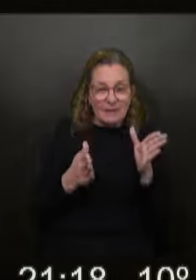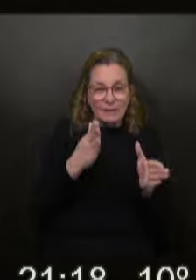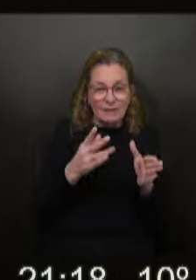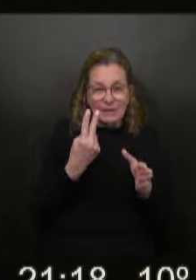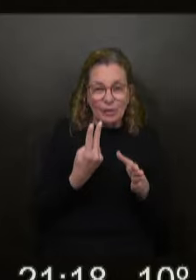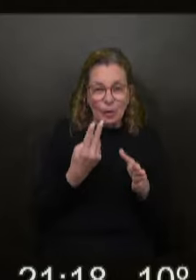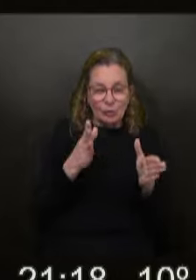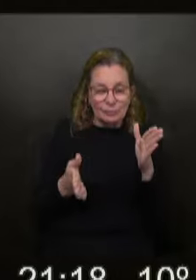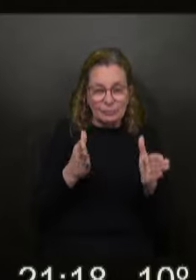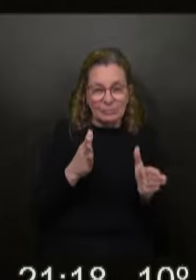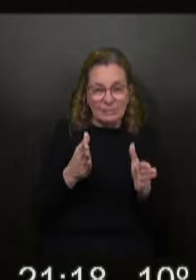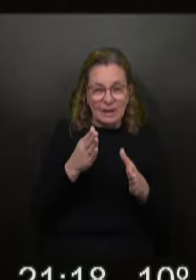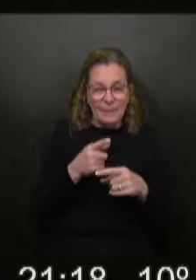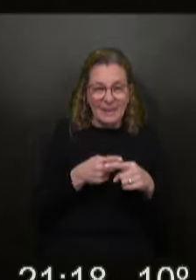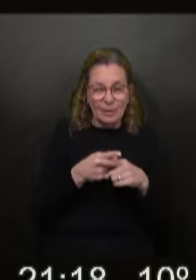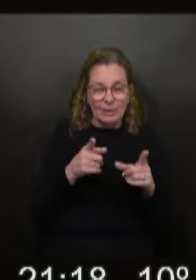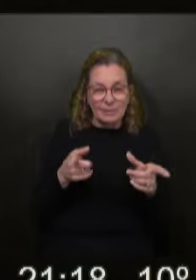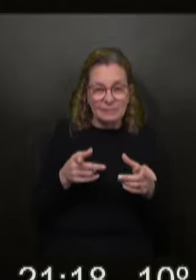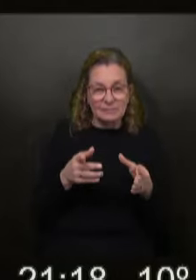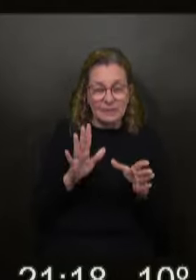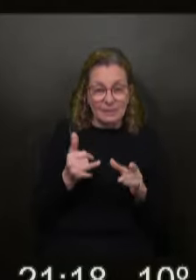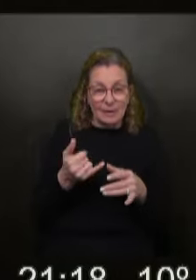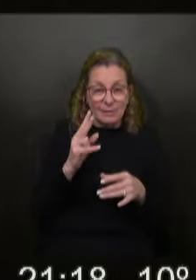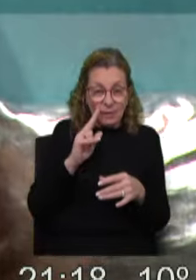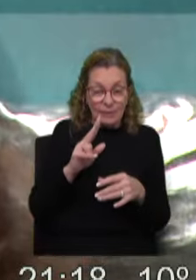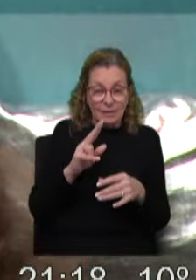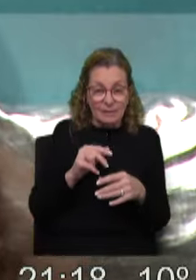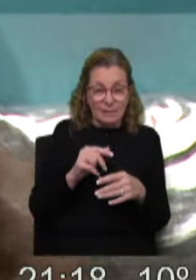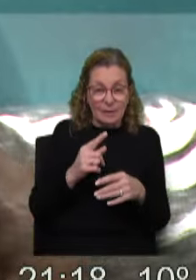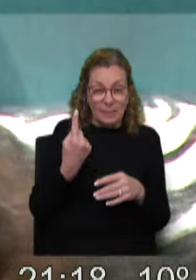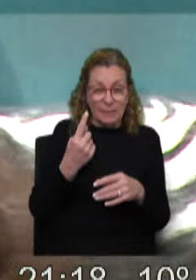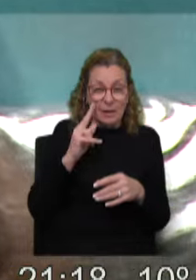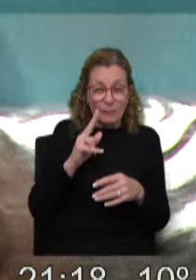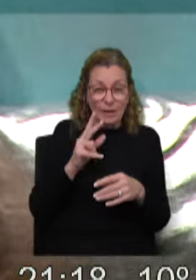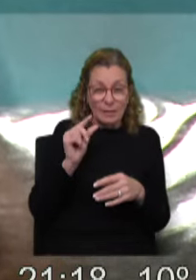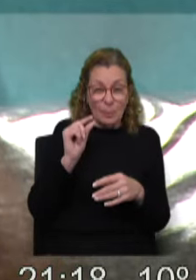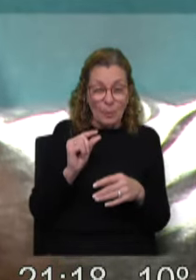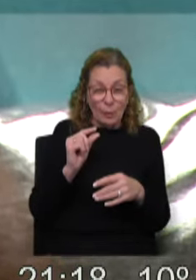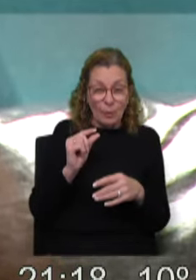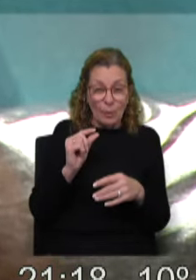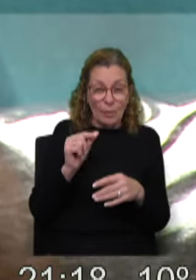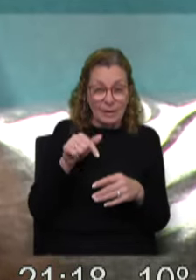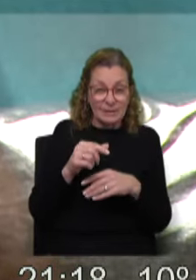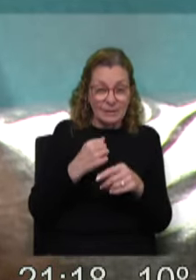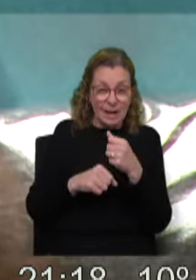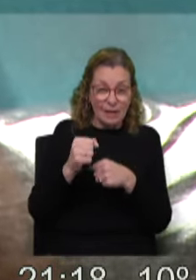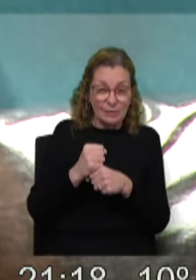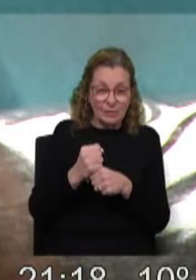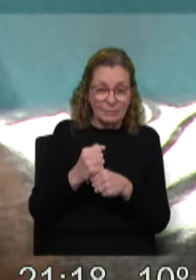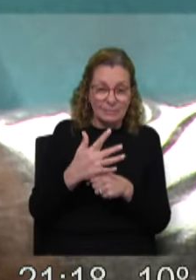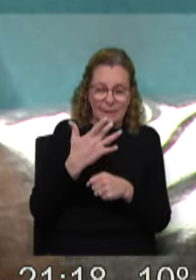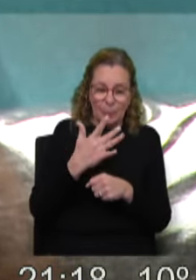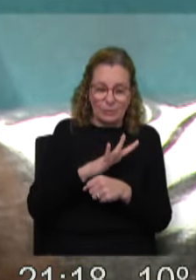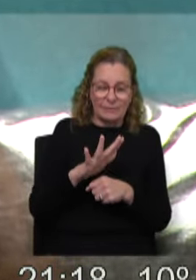Ridley Scott. Perfecto. Y la de Cameron. Ideal. Tremenda. Así que ya irás a ver. La primera la volví a ver hace no mucho, este año, y sigue siendo increíble. Sí,